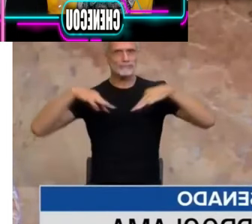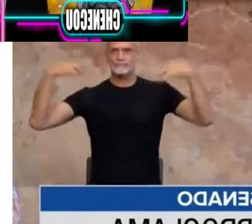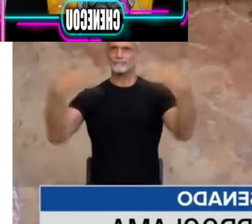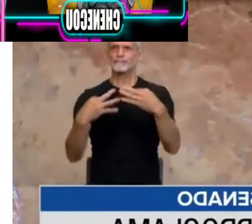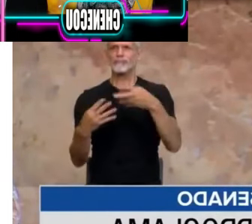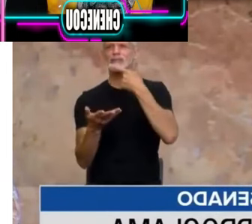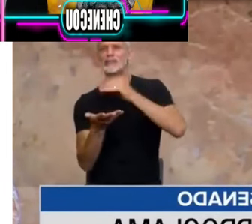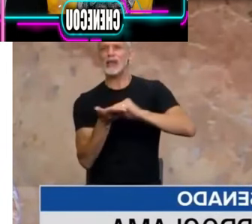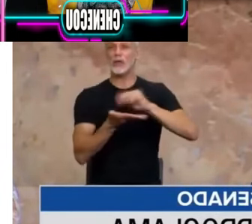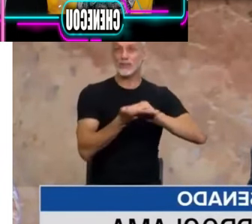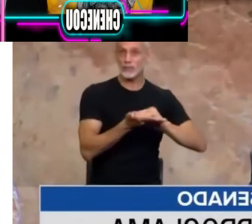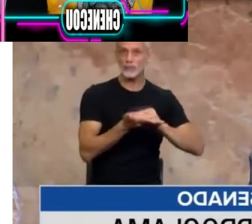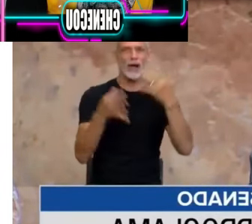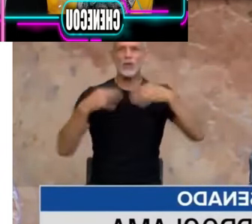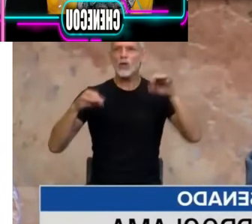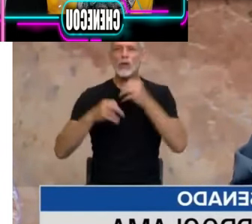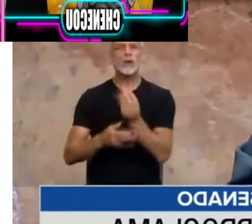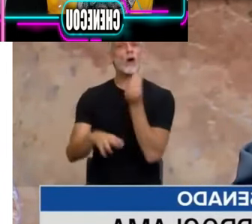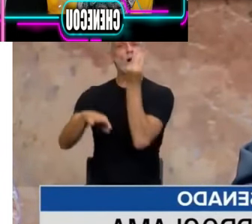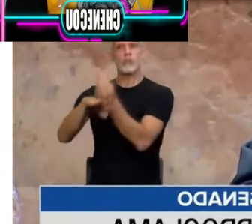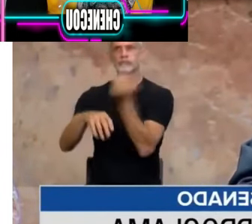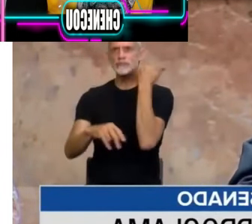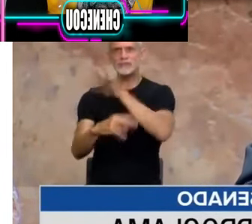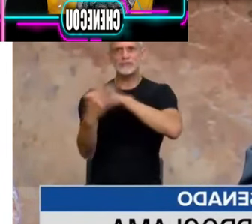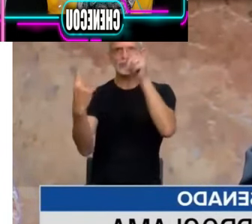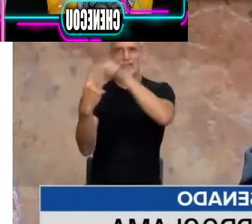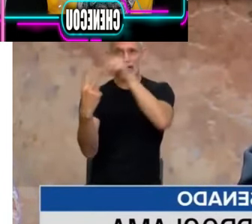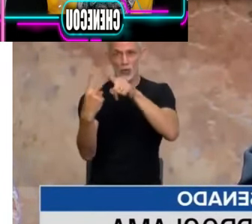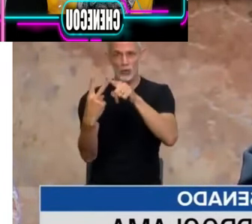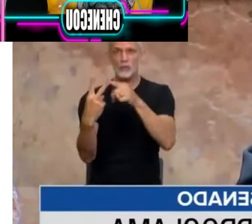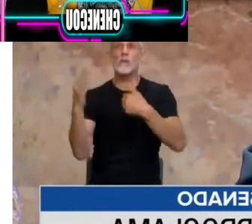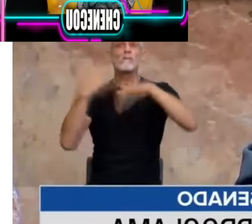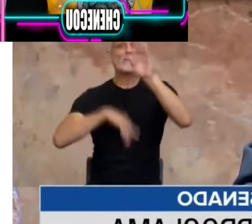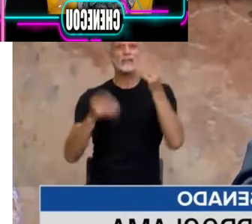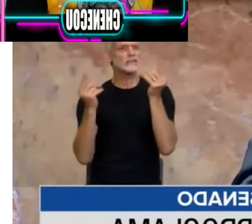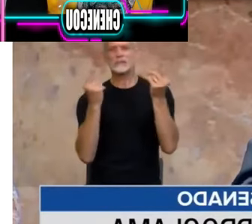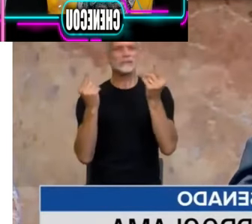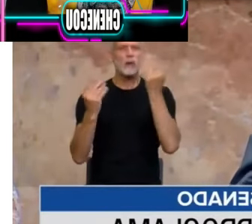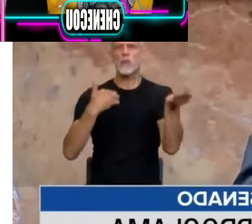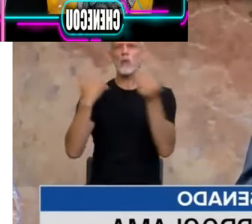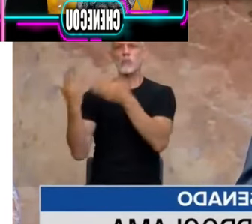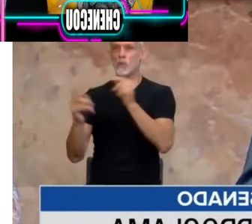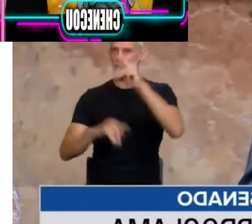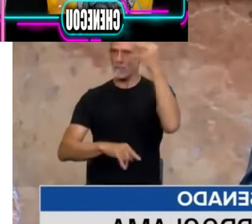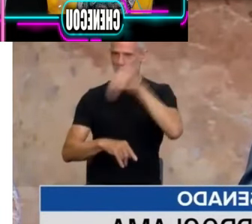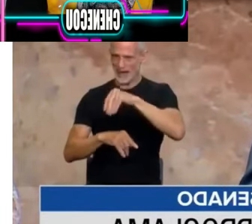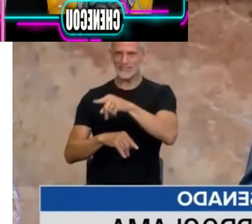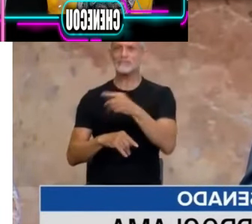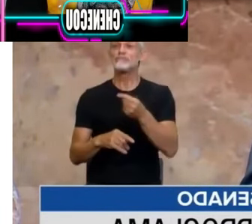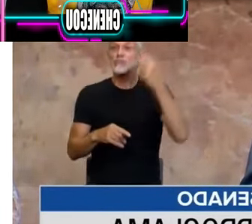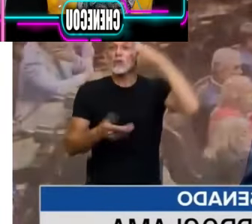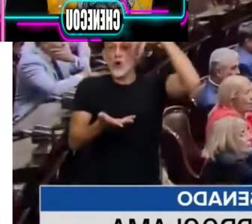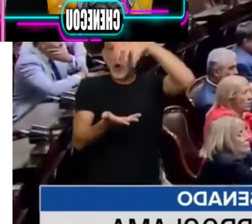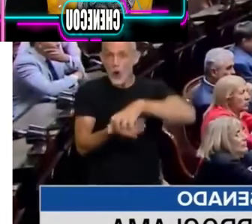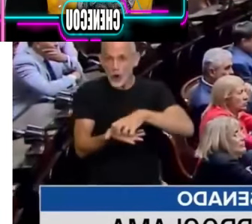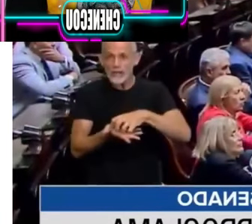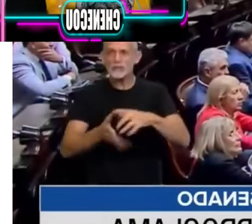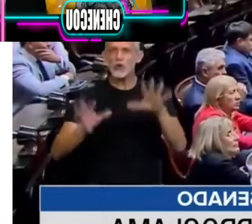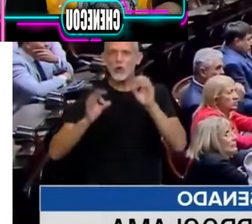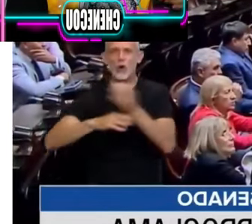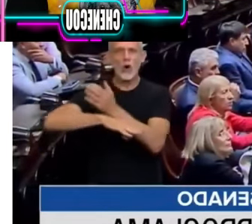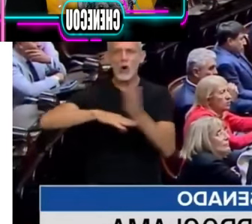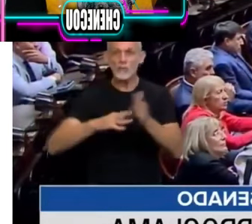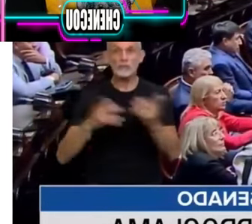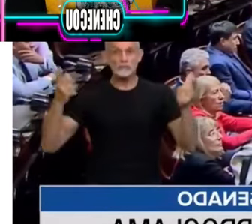Legislativa deberá proceder a la proclamación de la fórmula más votada en la segunda vuelta. El Honorable Congreso de la Nación